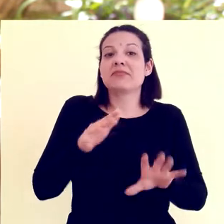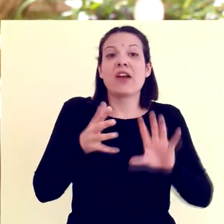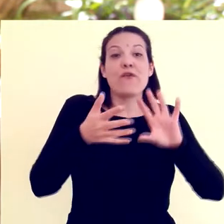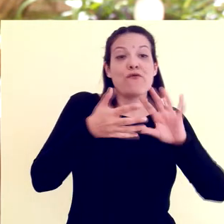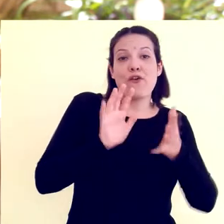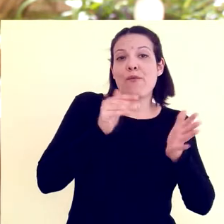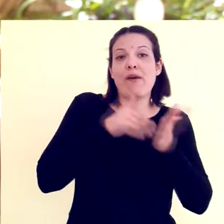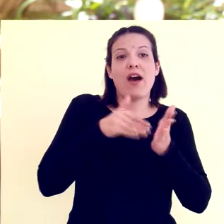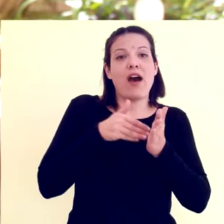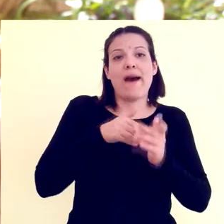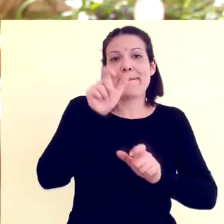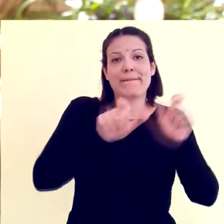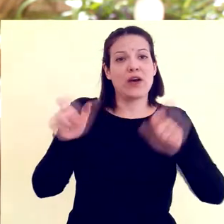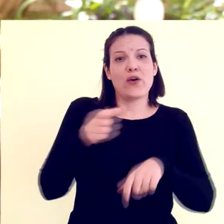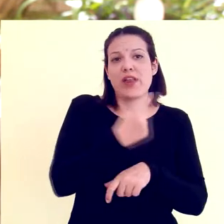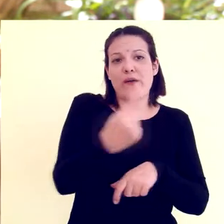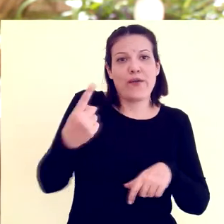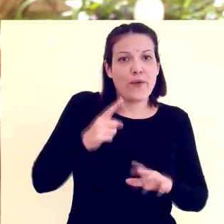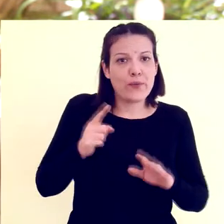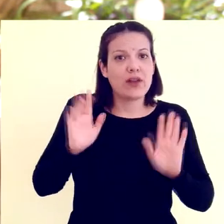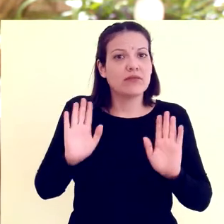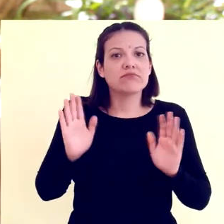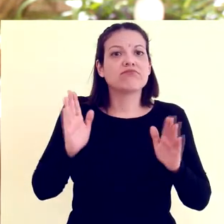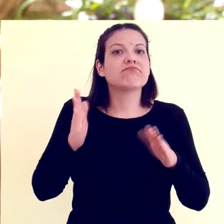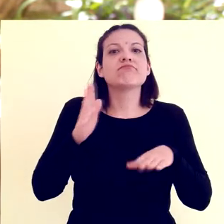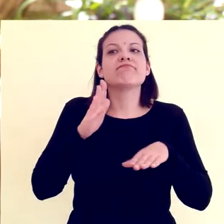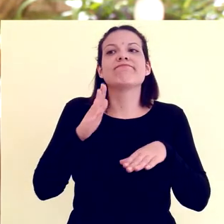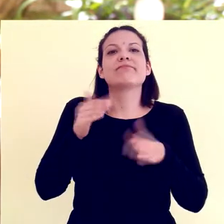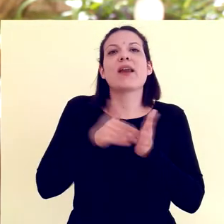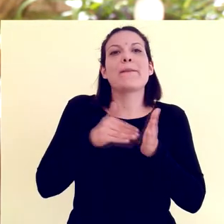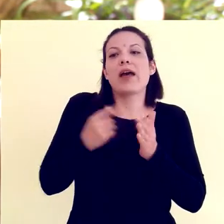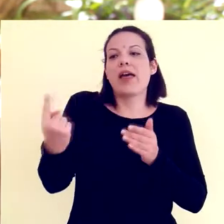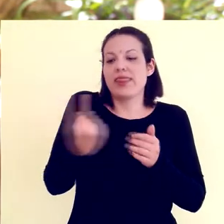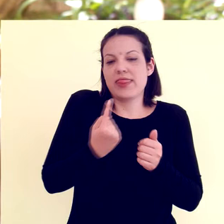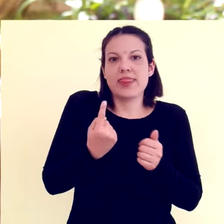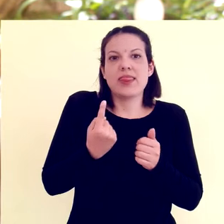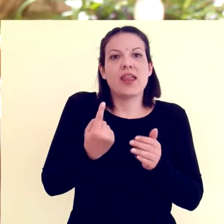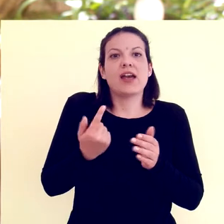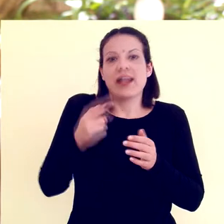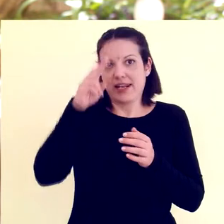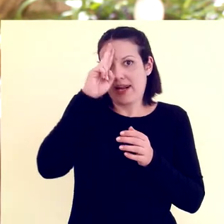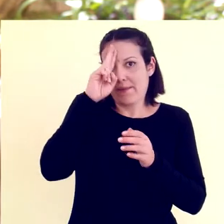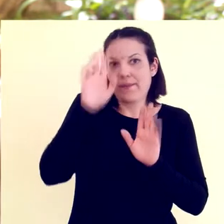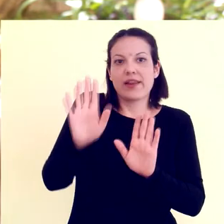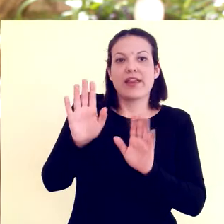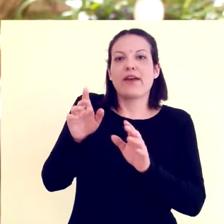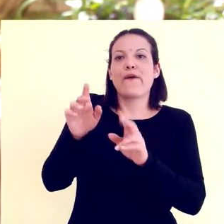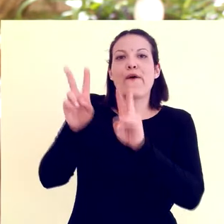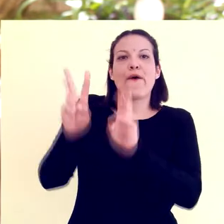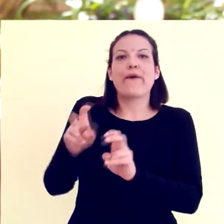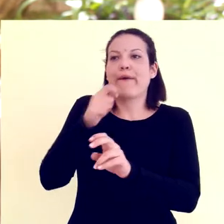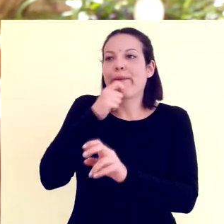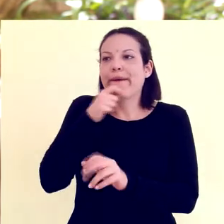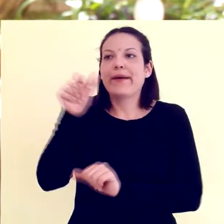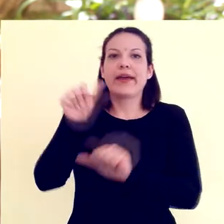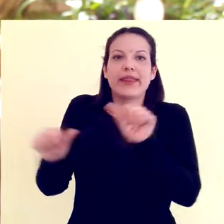responde a cada persona. Está en nosotros respetar esto de un contenido que sea, ¿no?, científico,